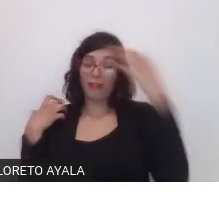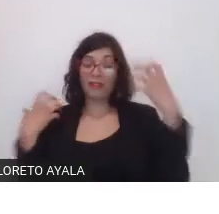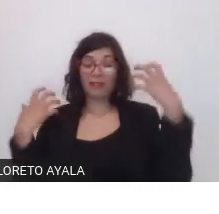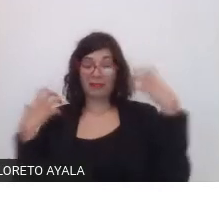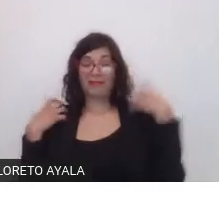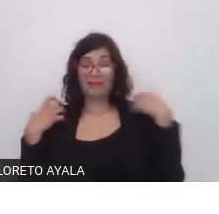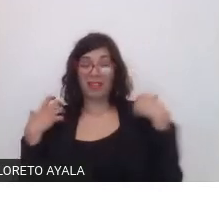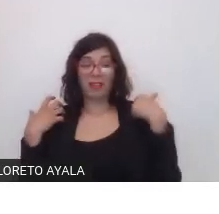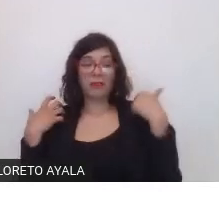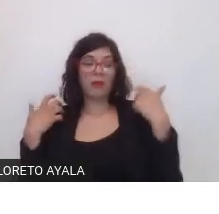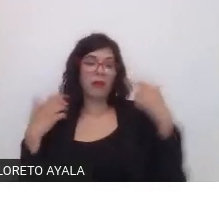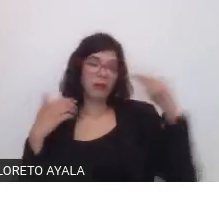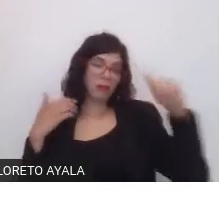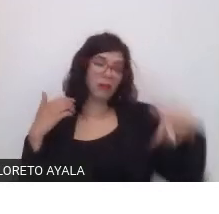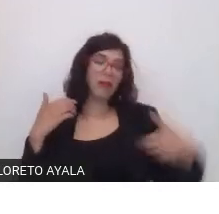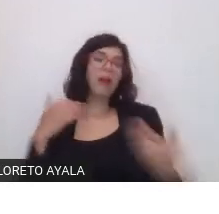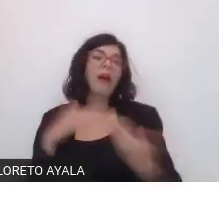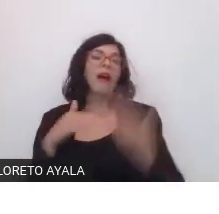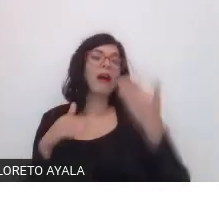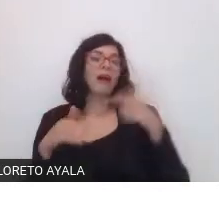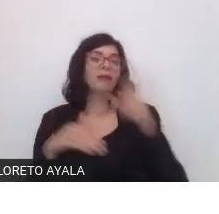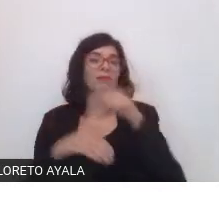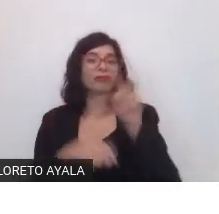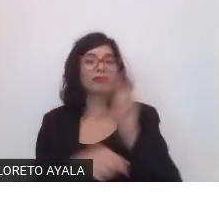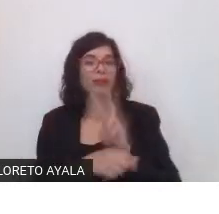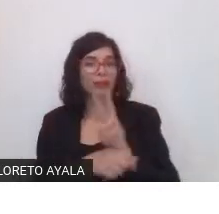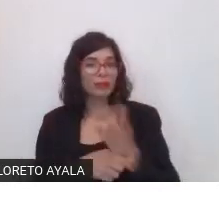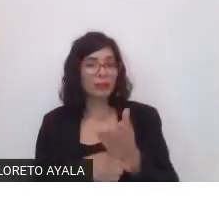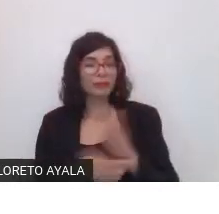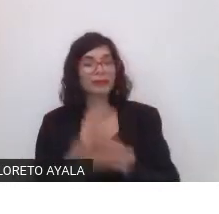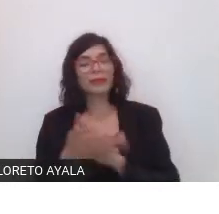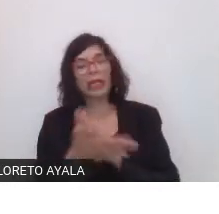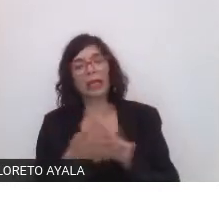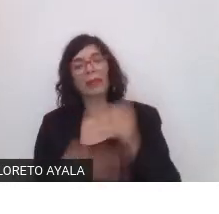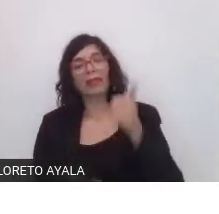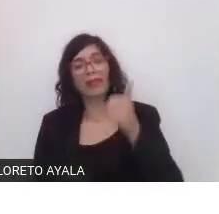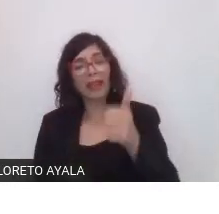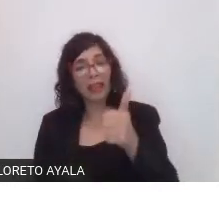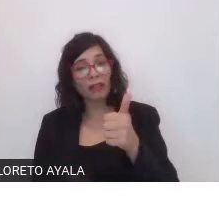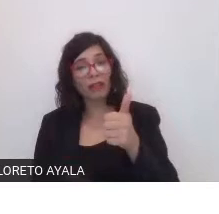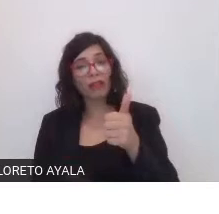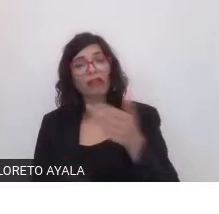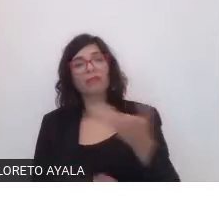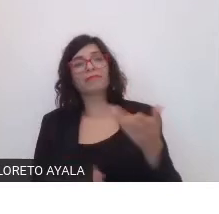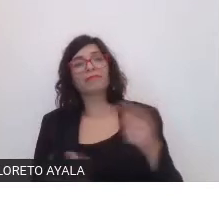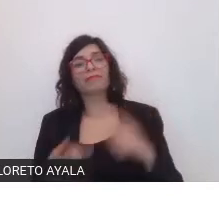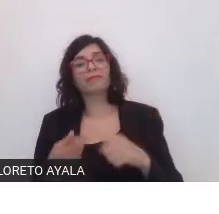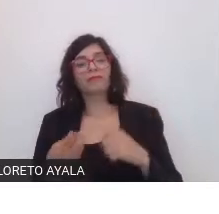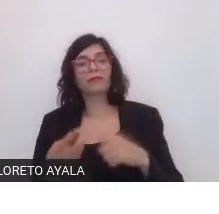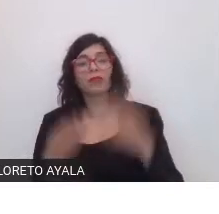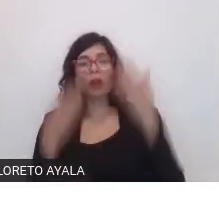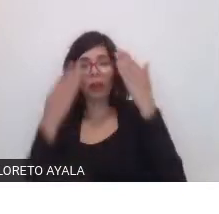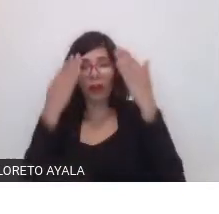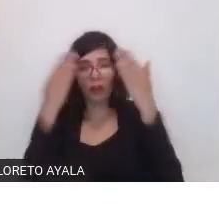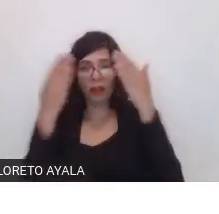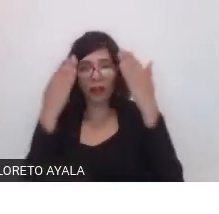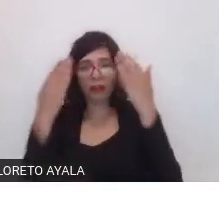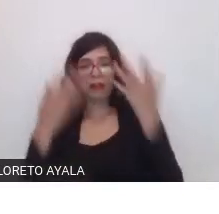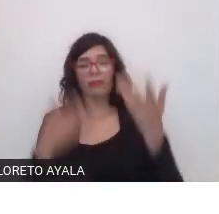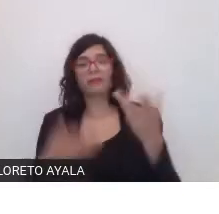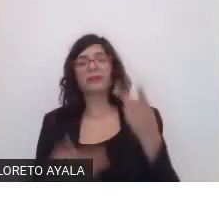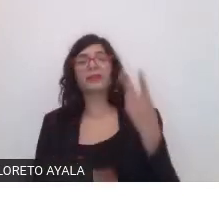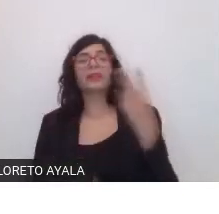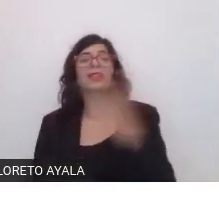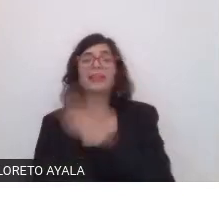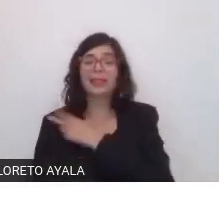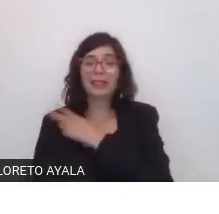profesores de educación física en formación. Hablo de directores, hablo de jefes técnicos, hablo de orientadores, hablo de gente